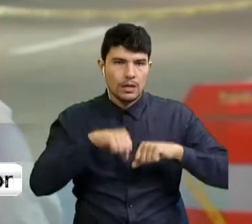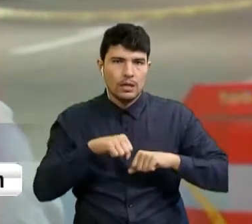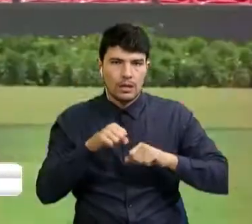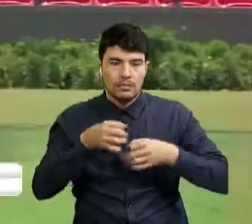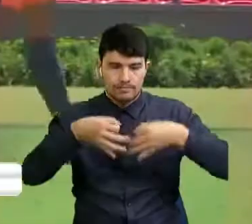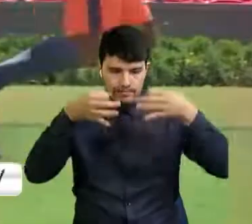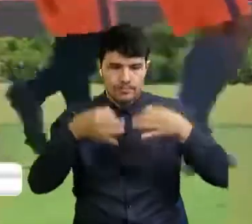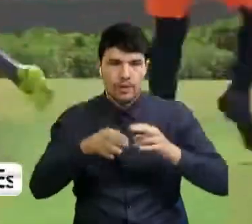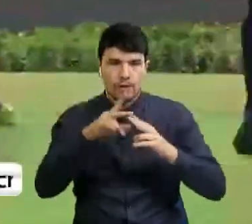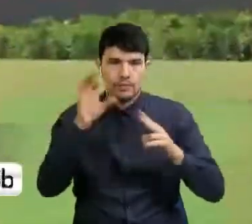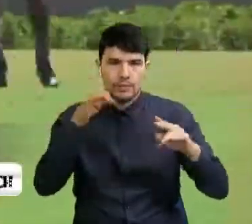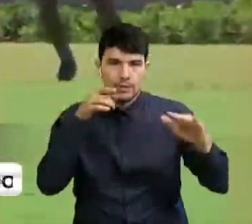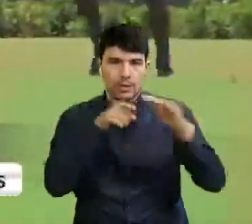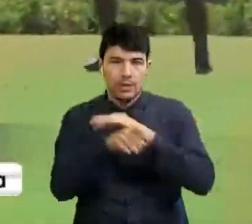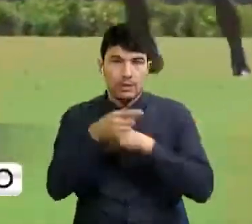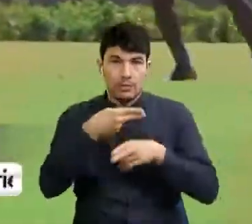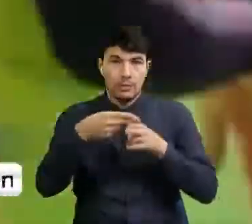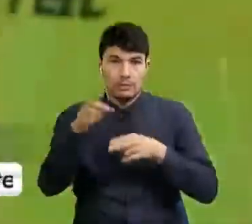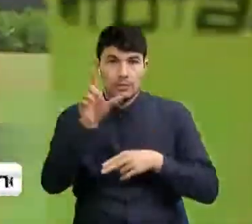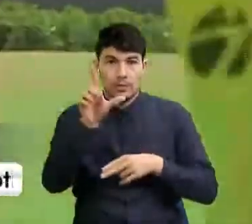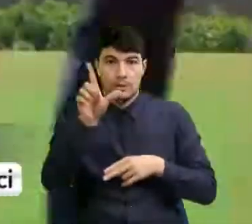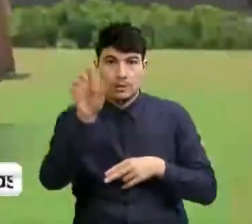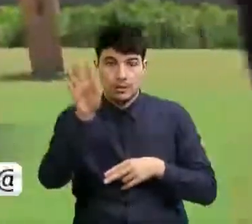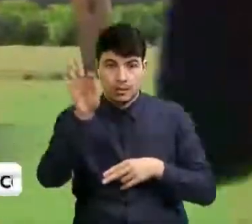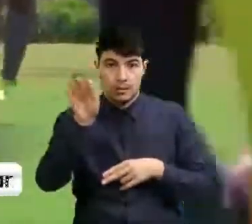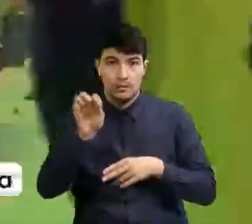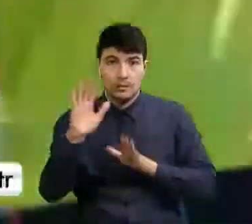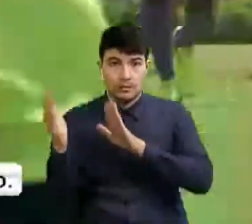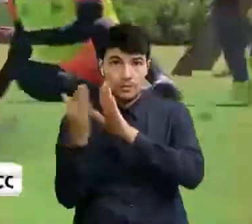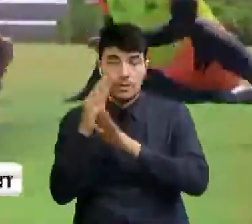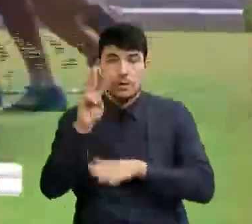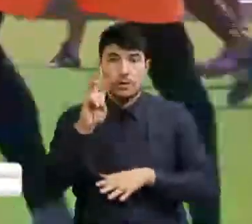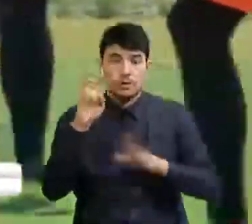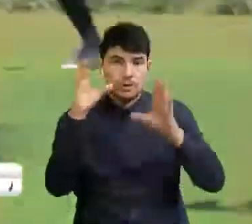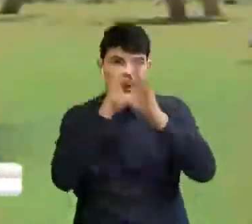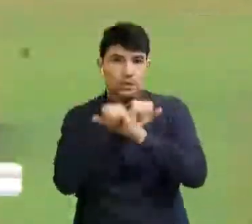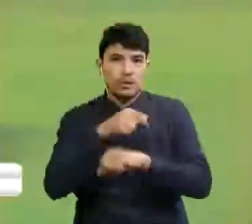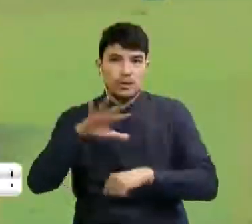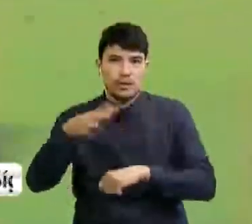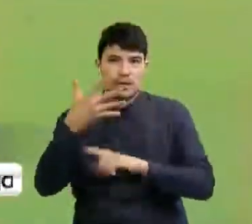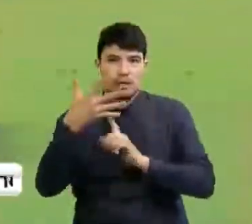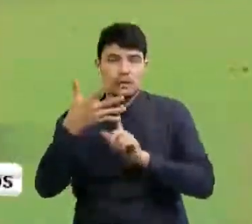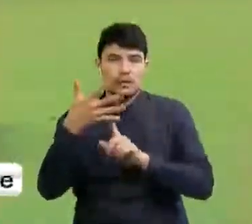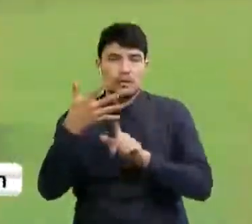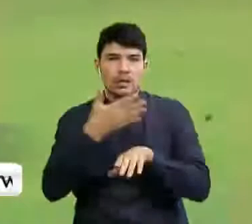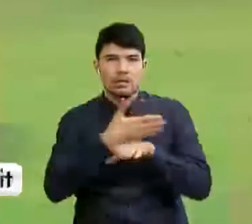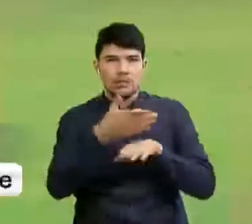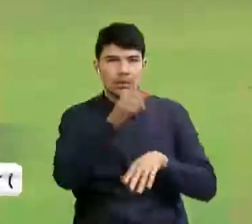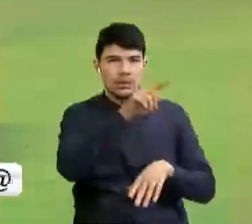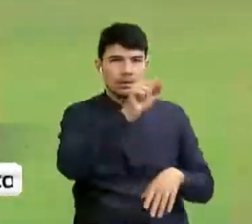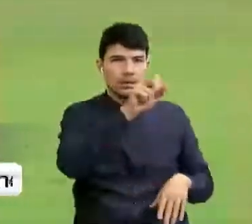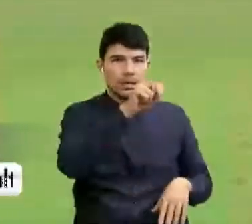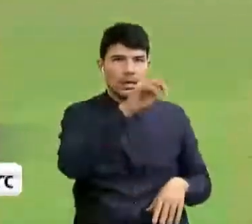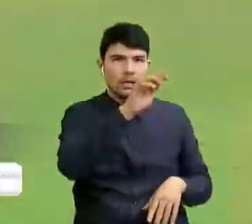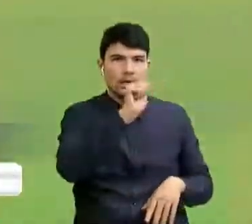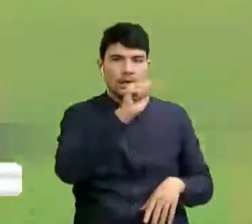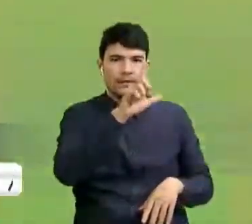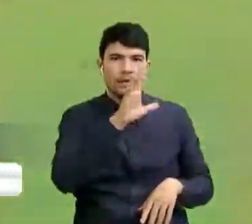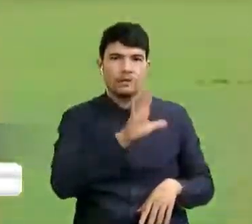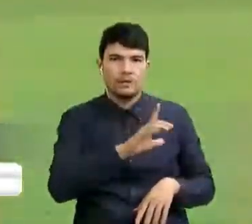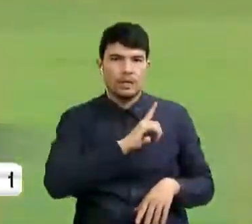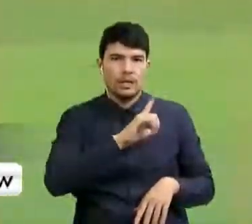tengamos el lunes 18 se recibirá a medellín a las 8 de la noche quinto en la tabla de la liga y luego santa fe líder en el semestre